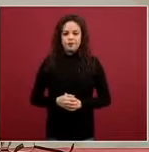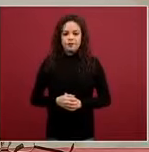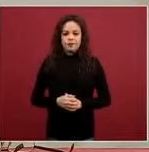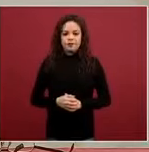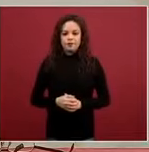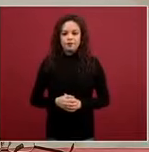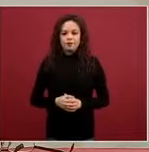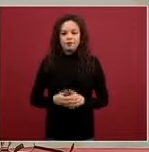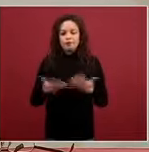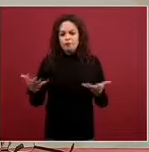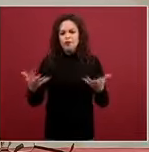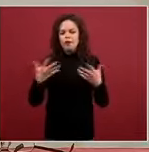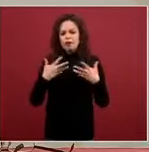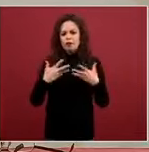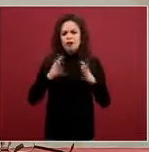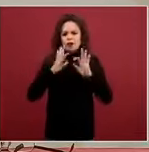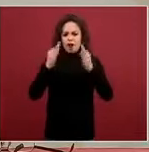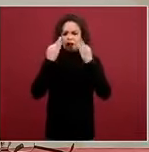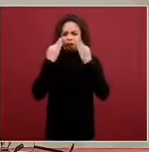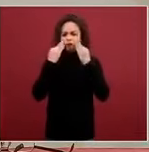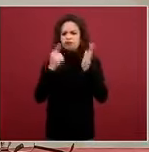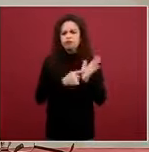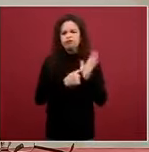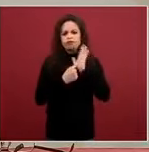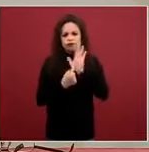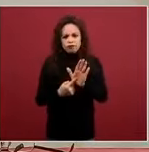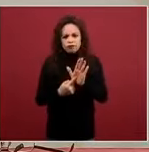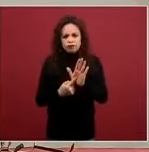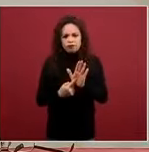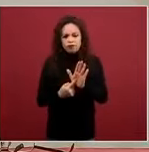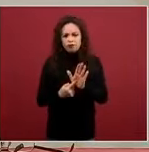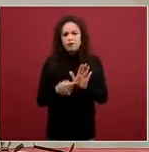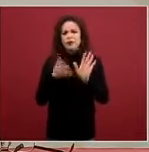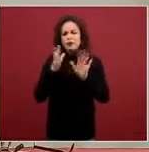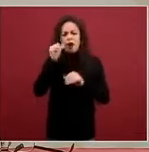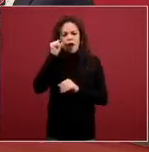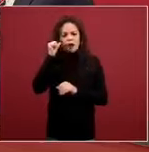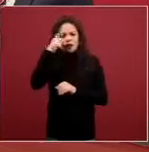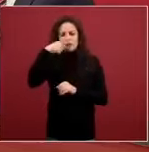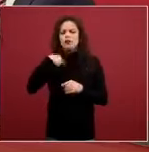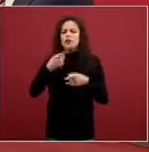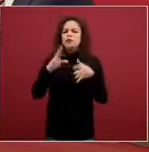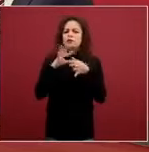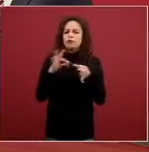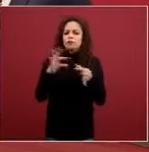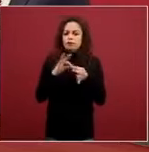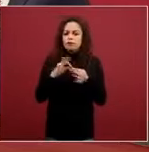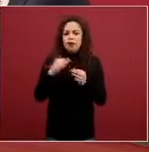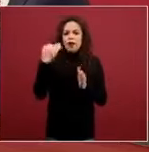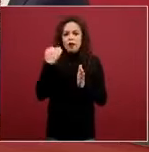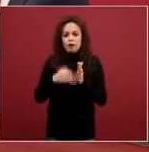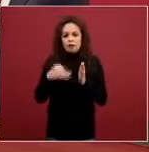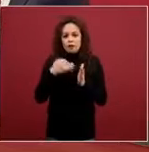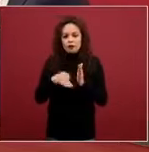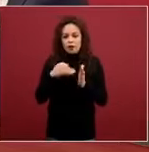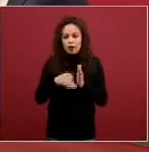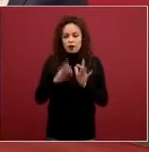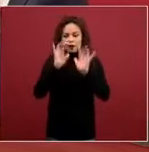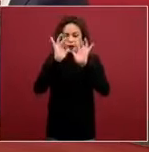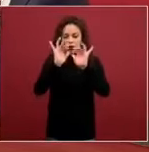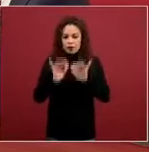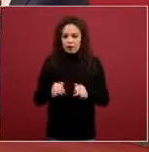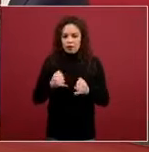evidencia directa de lo que ya hemos explicado y expliqué anoche que había un problema de falta de carga de los datos que ya